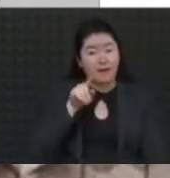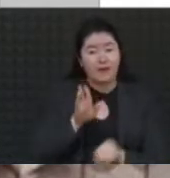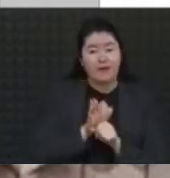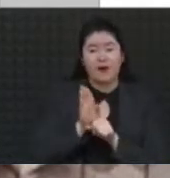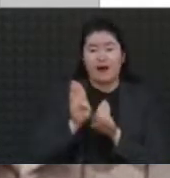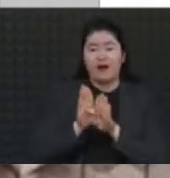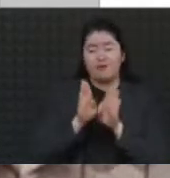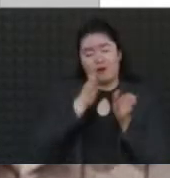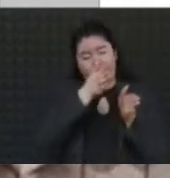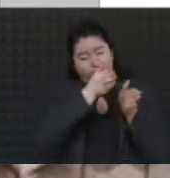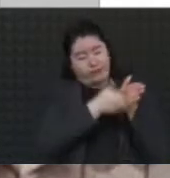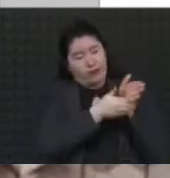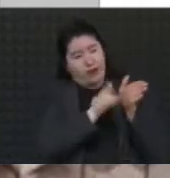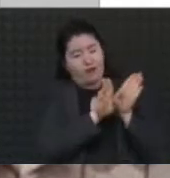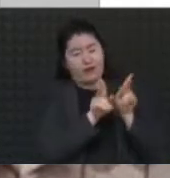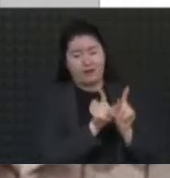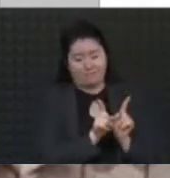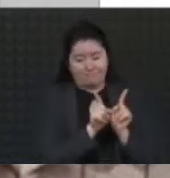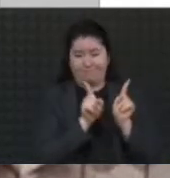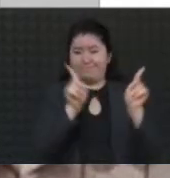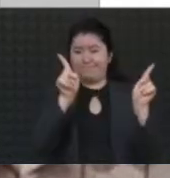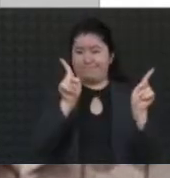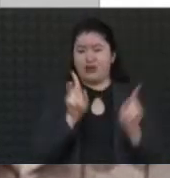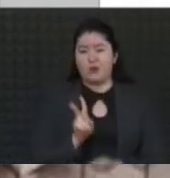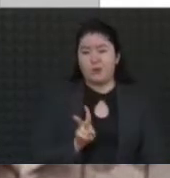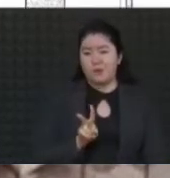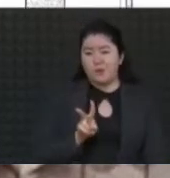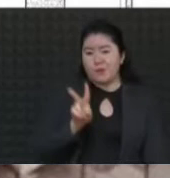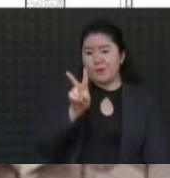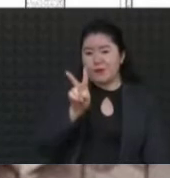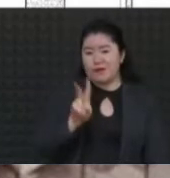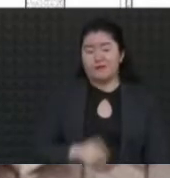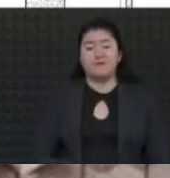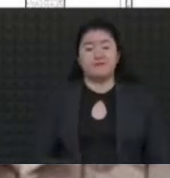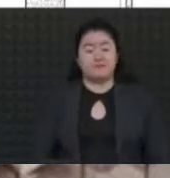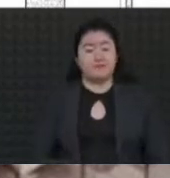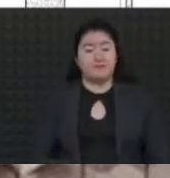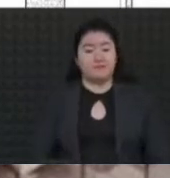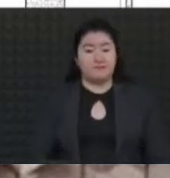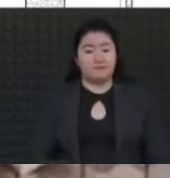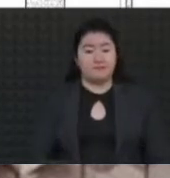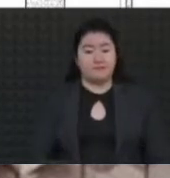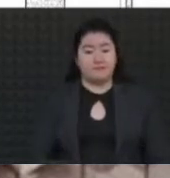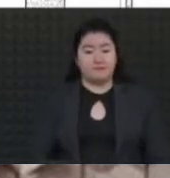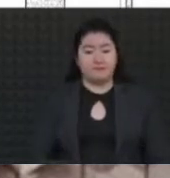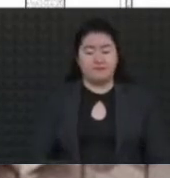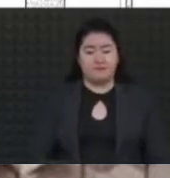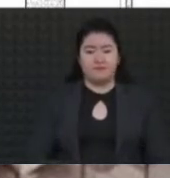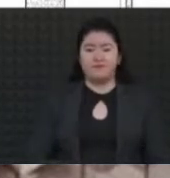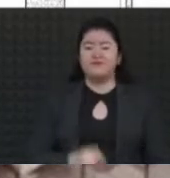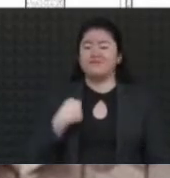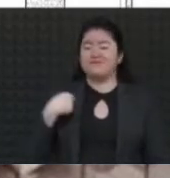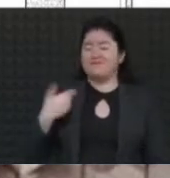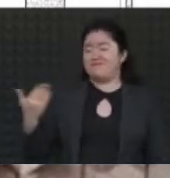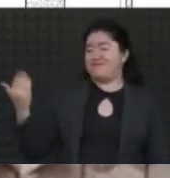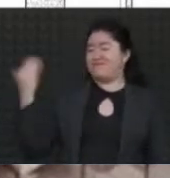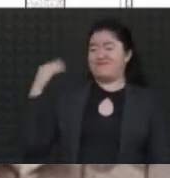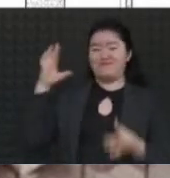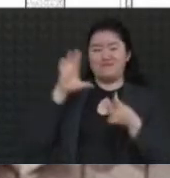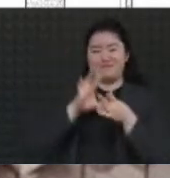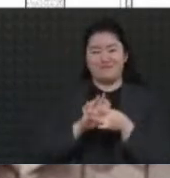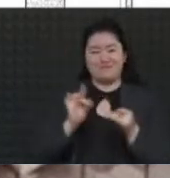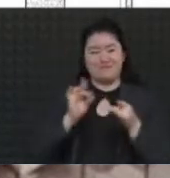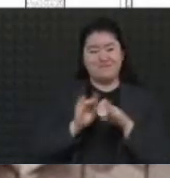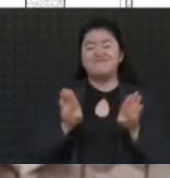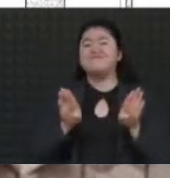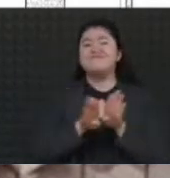corte de cómo está la opción 3 de refuerzo. Adelante. Ahora sí, Bueno, aquí lo que yo les comentaba sobre cómo